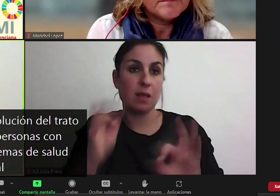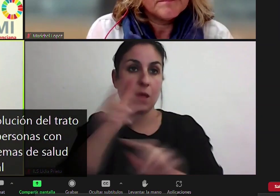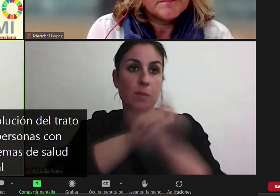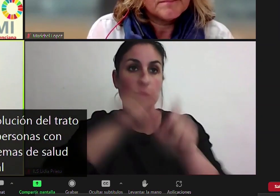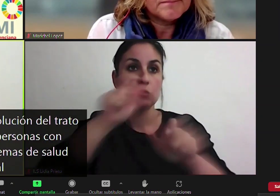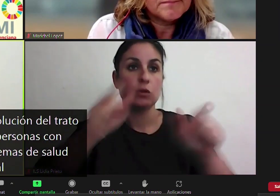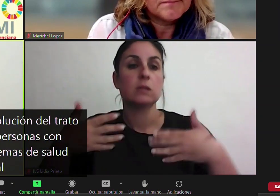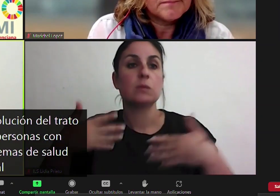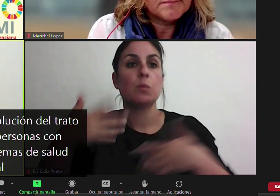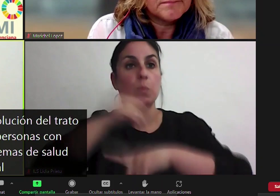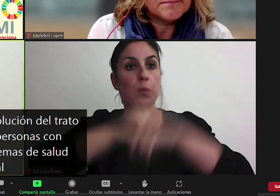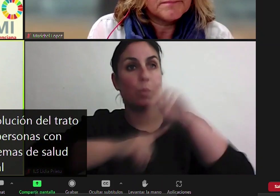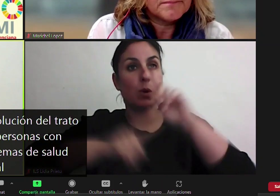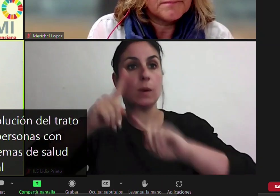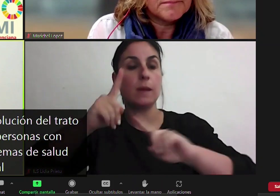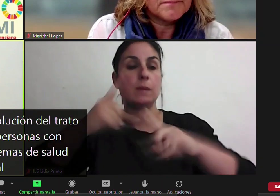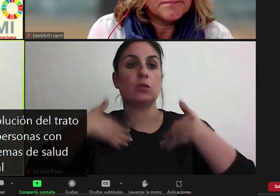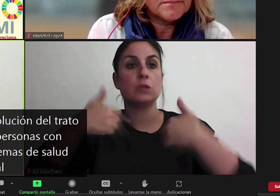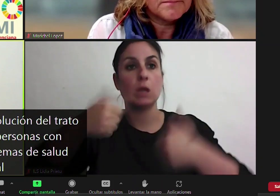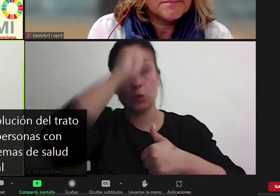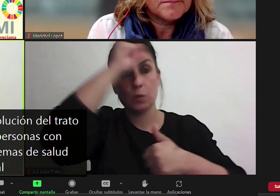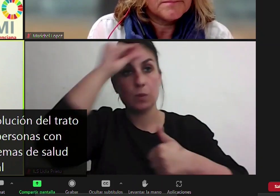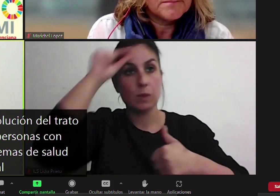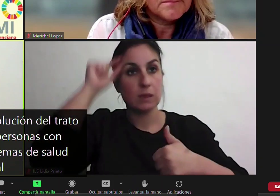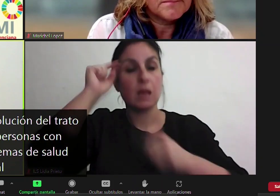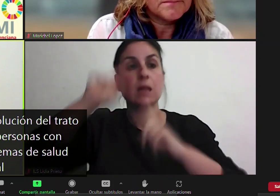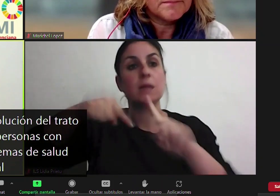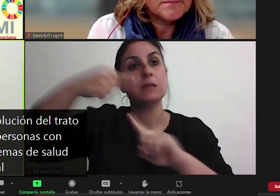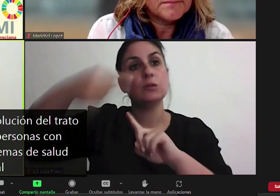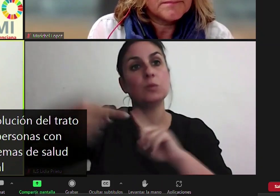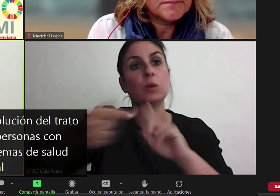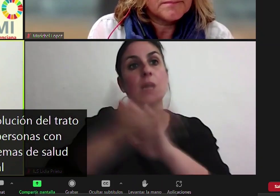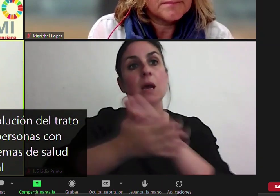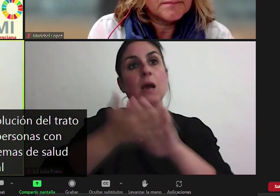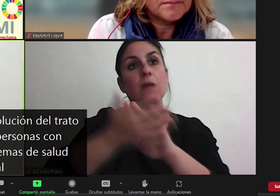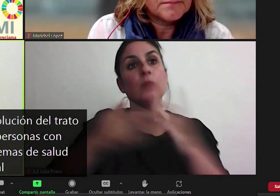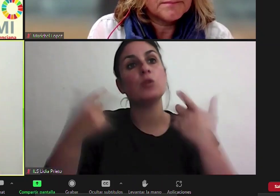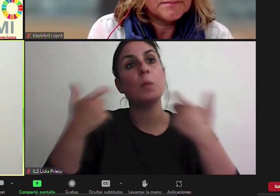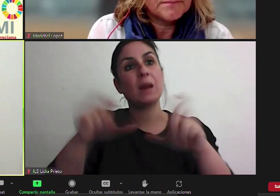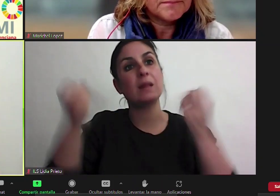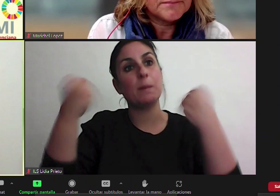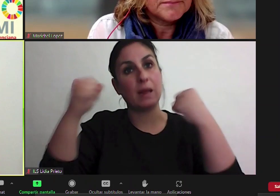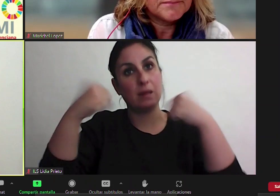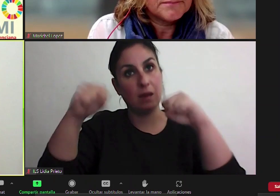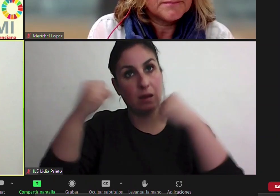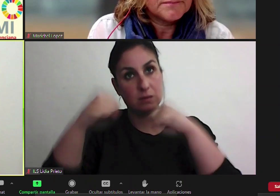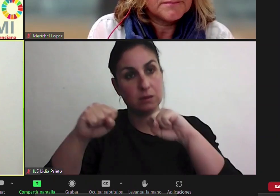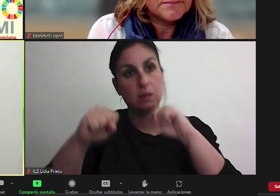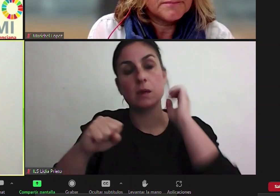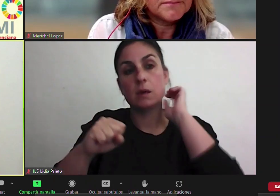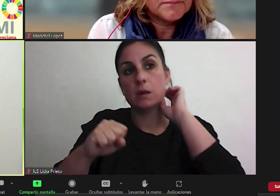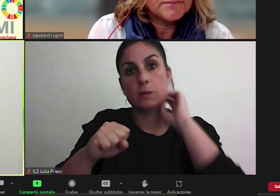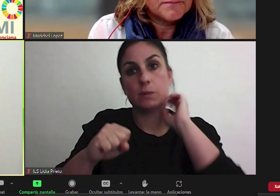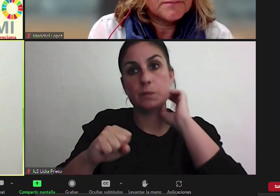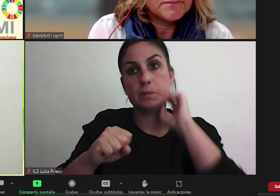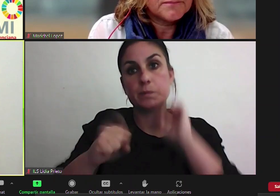salud mental, y ya nos iríamos a la parte más práctica, ¿no? Que sería el abordaje del trato y de ciertas situaciones. Habíamos